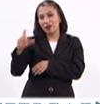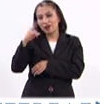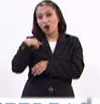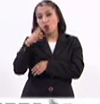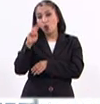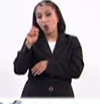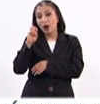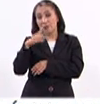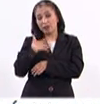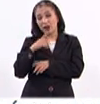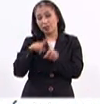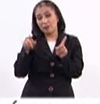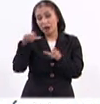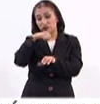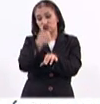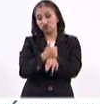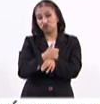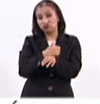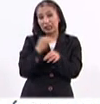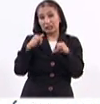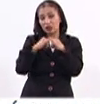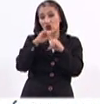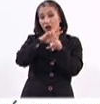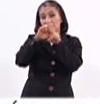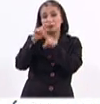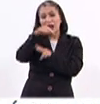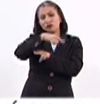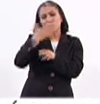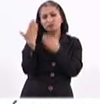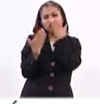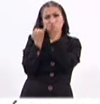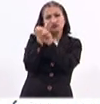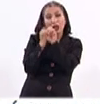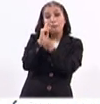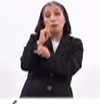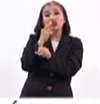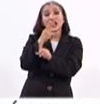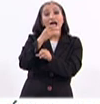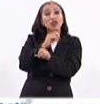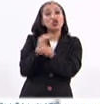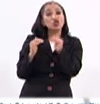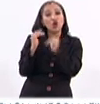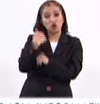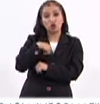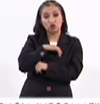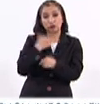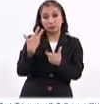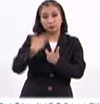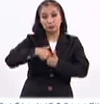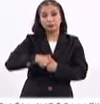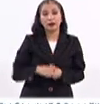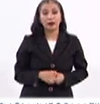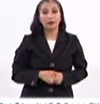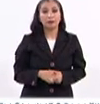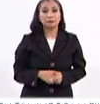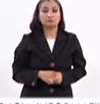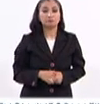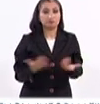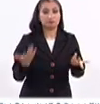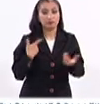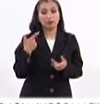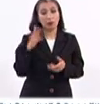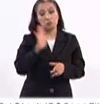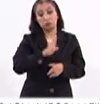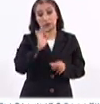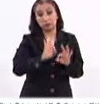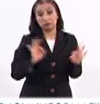la UNAM tiene una sede aquí, el Instituto de Astronomía, a que realicen estudios de posgrado con nosotros. Y pues nos